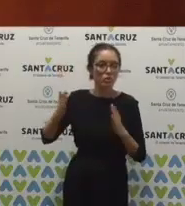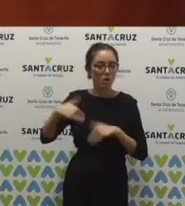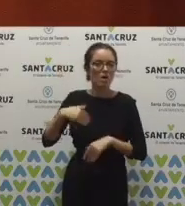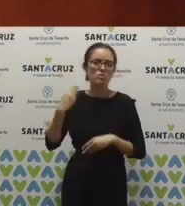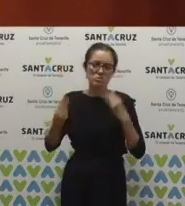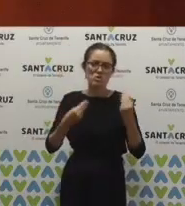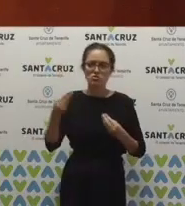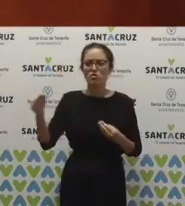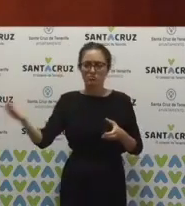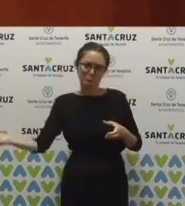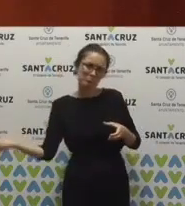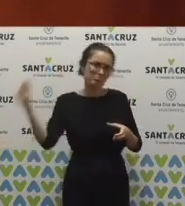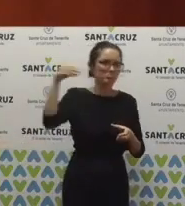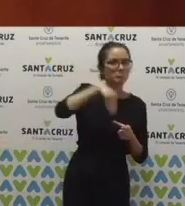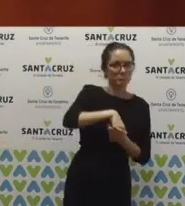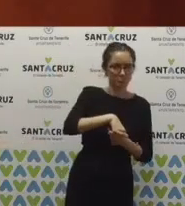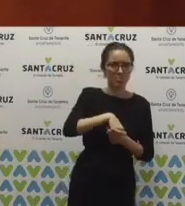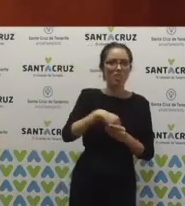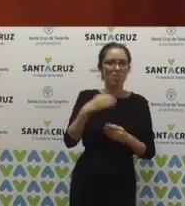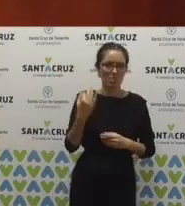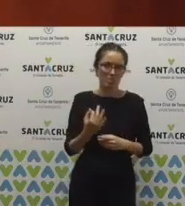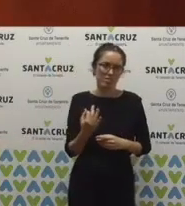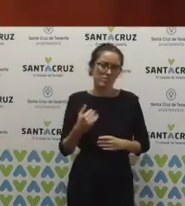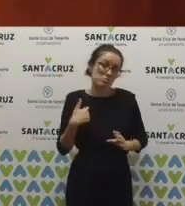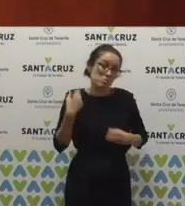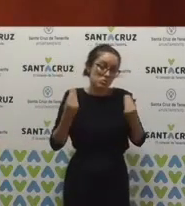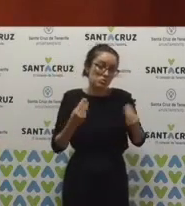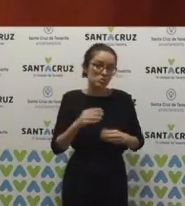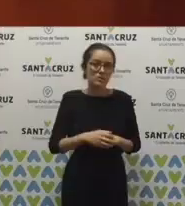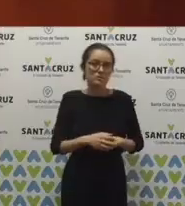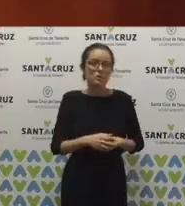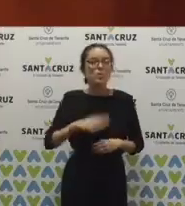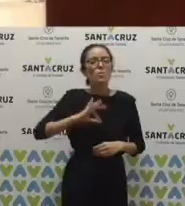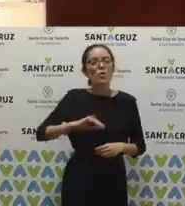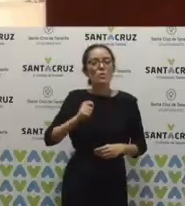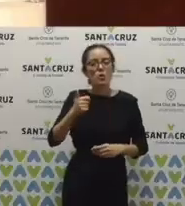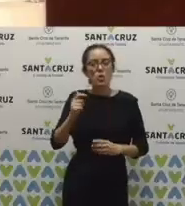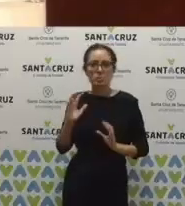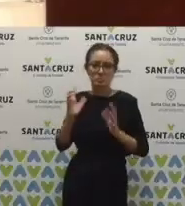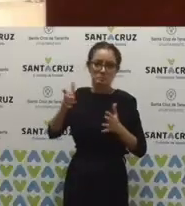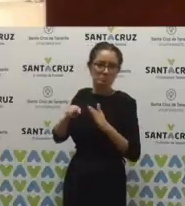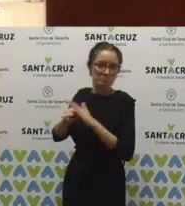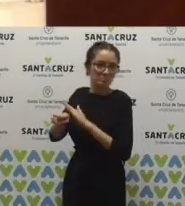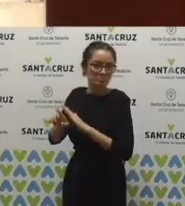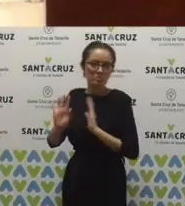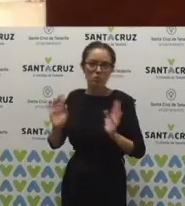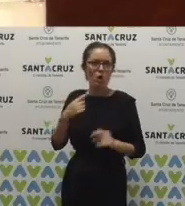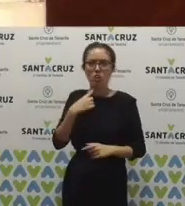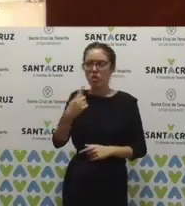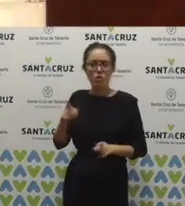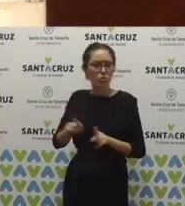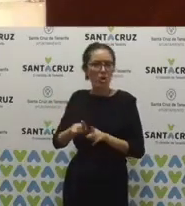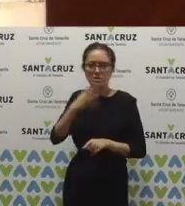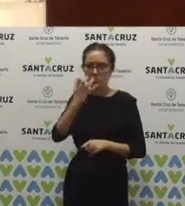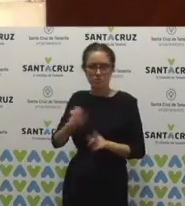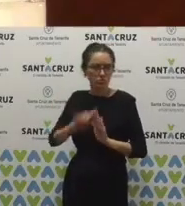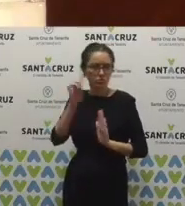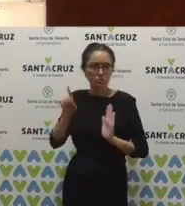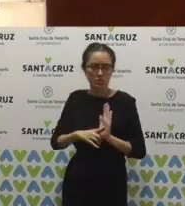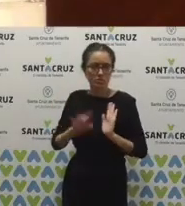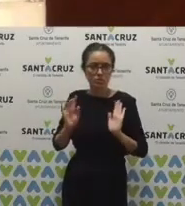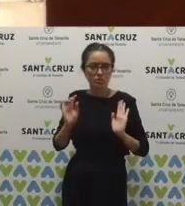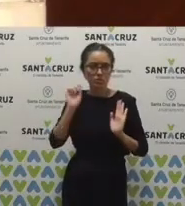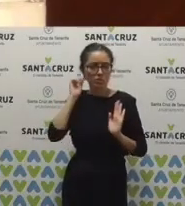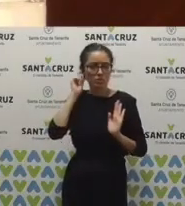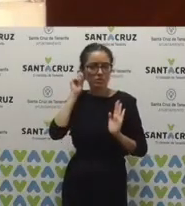importante integrarlos entonces por un lado entiendo que lo dicho de una manera un tanto provocativa pero lo digo muy en serio porque creo que hay que buscar vías para que